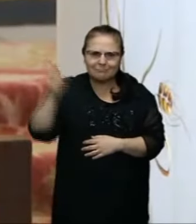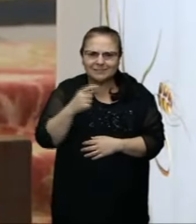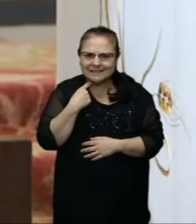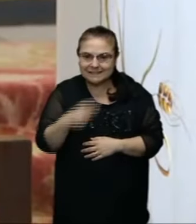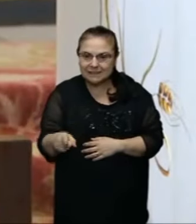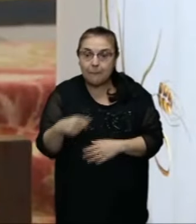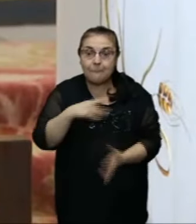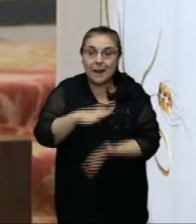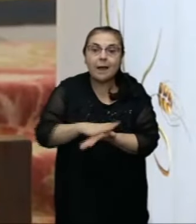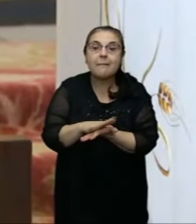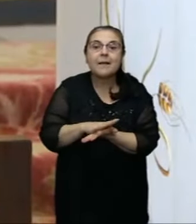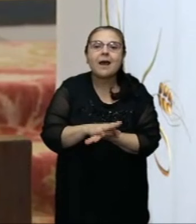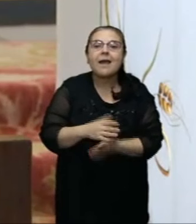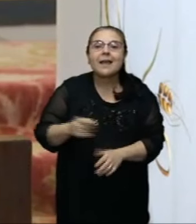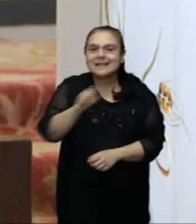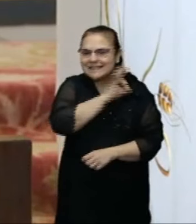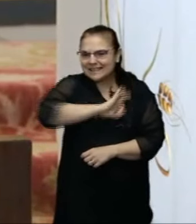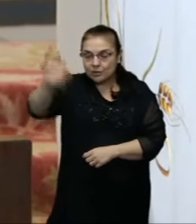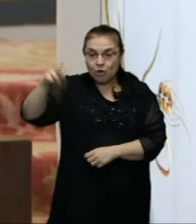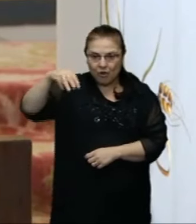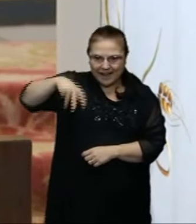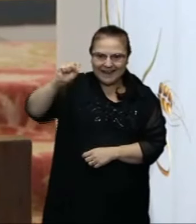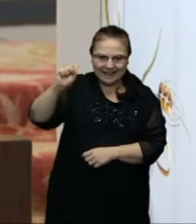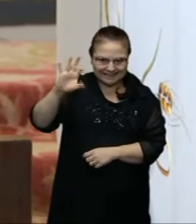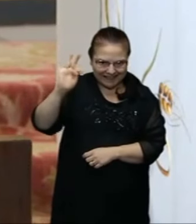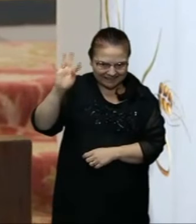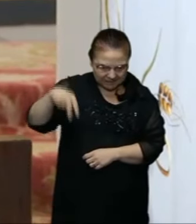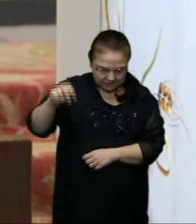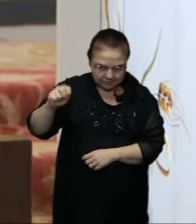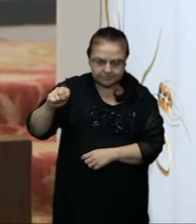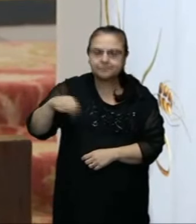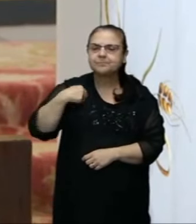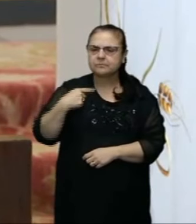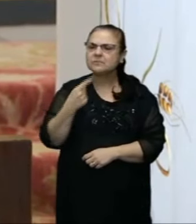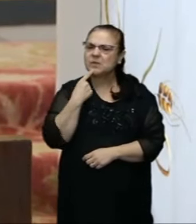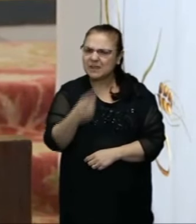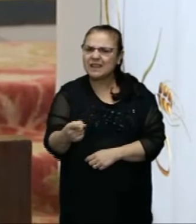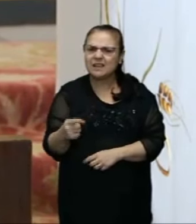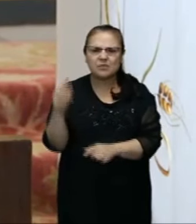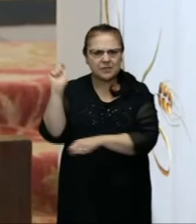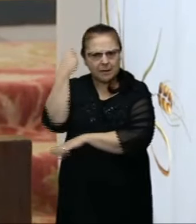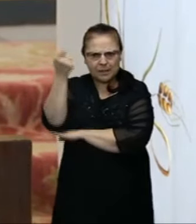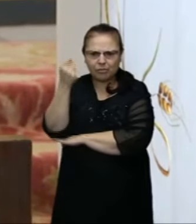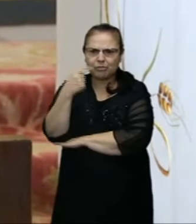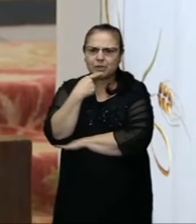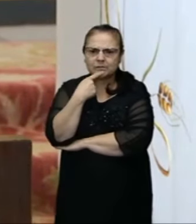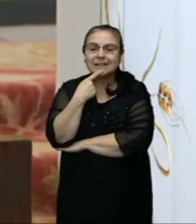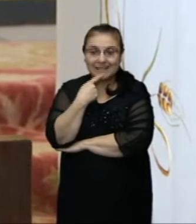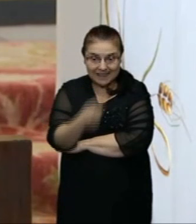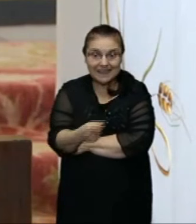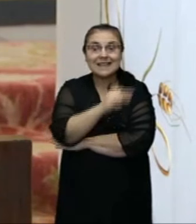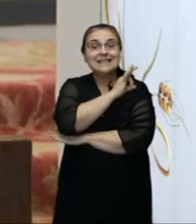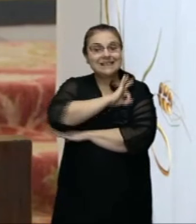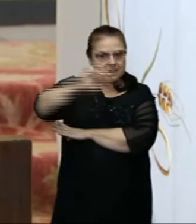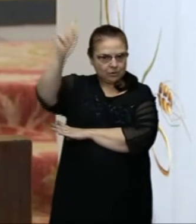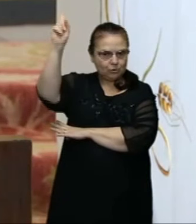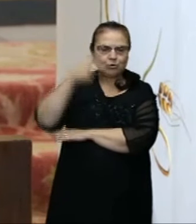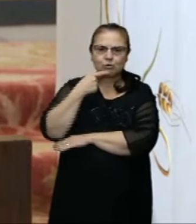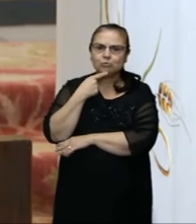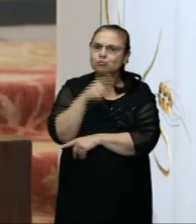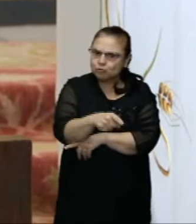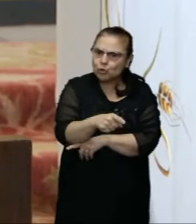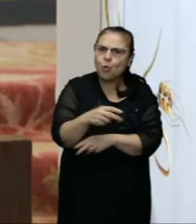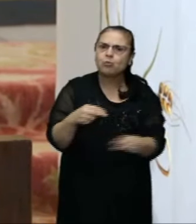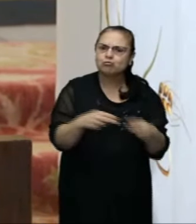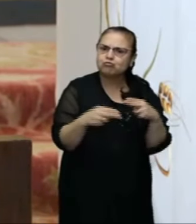Natán. Ve y habla a mi siervo David. Así dice el Señor. ¿Tú me